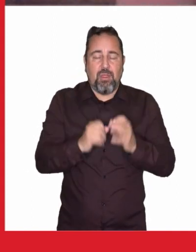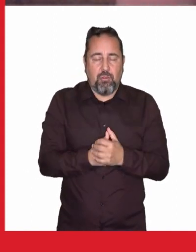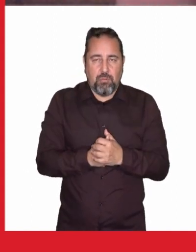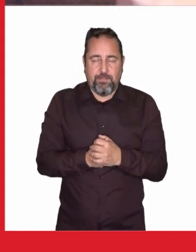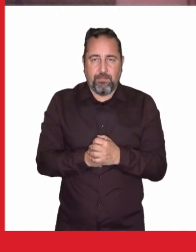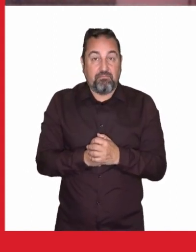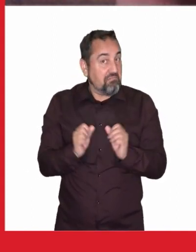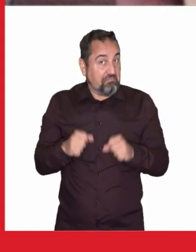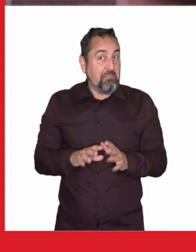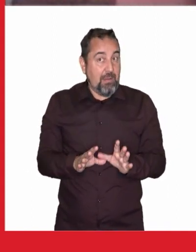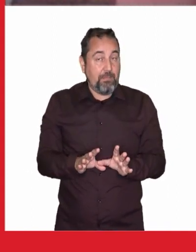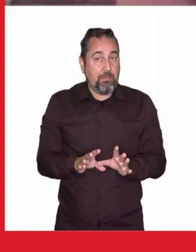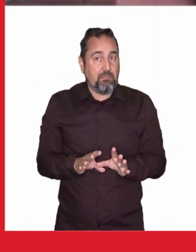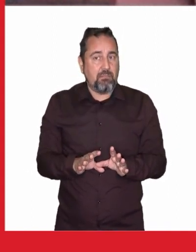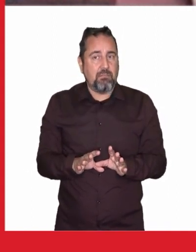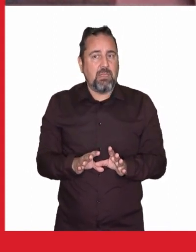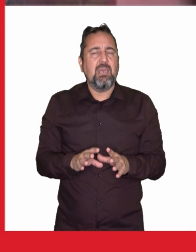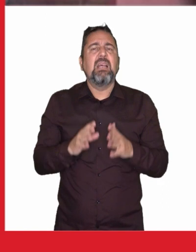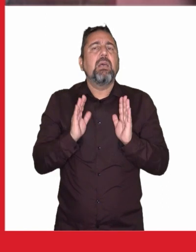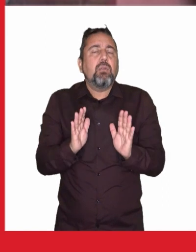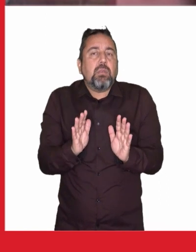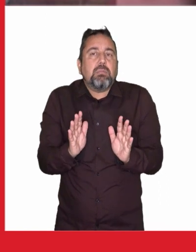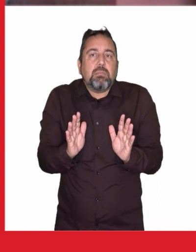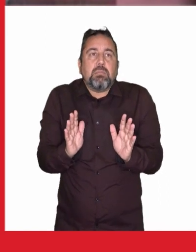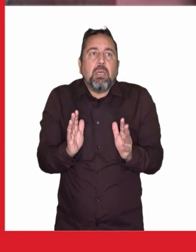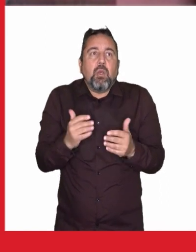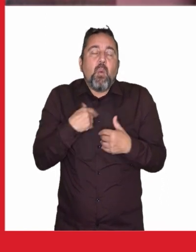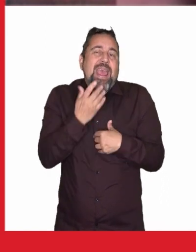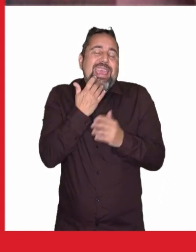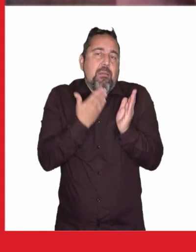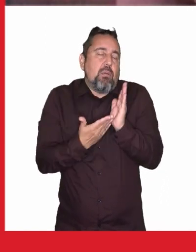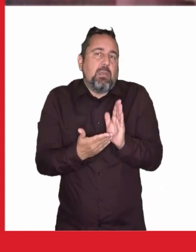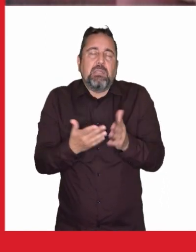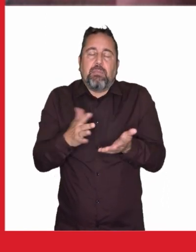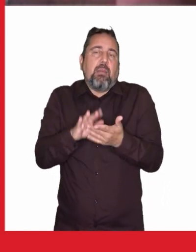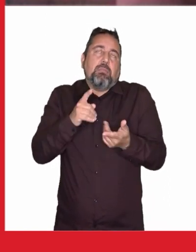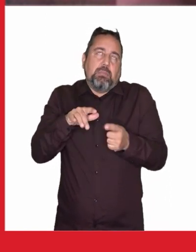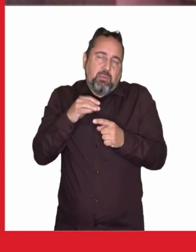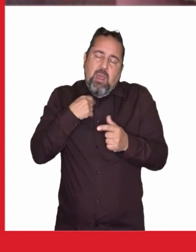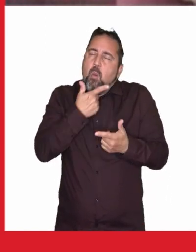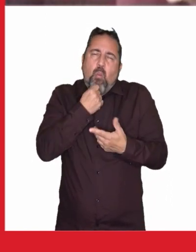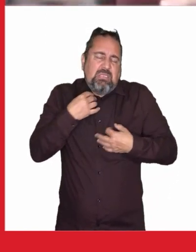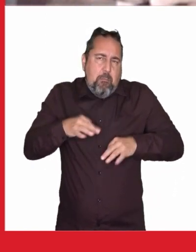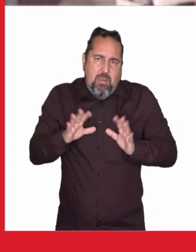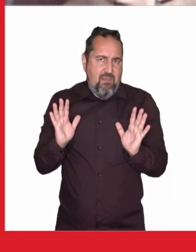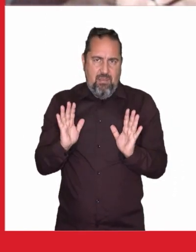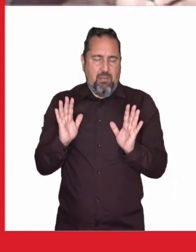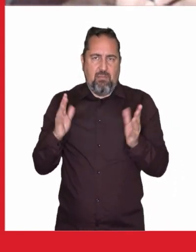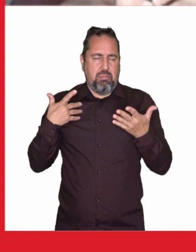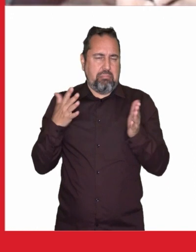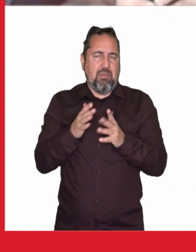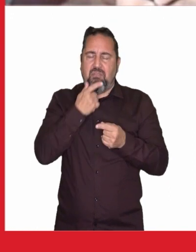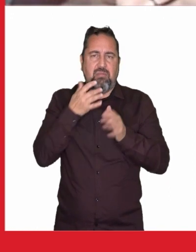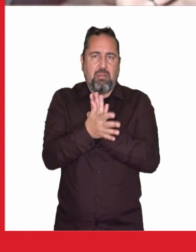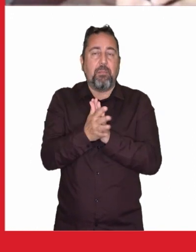el porcentaje es 50%. ¿Vale? Por supuesto, cuando estoy poniendo este ejemplo estoy